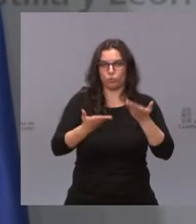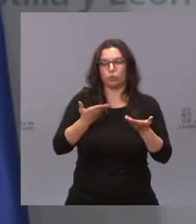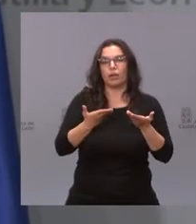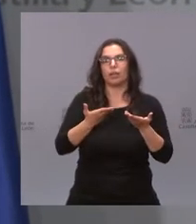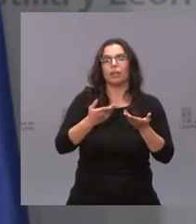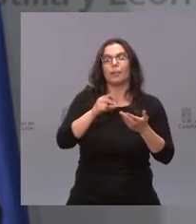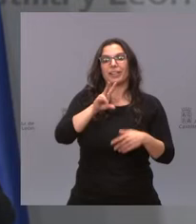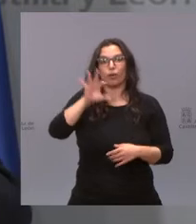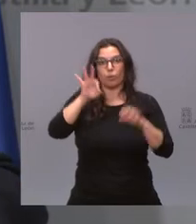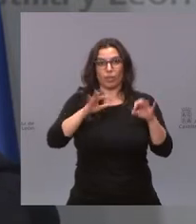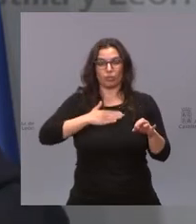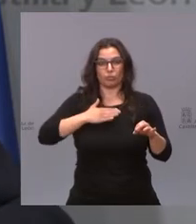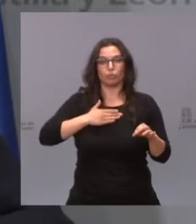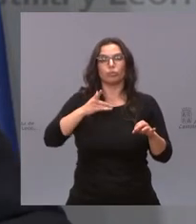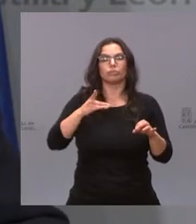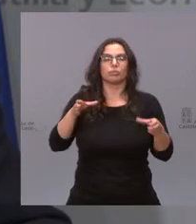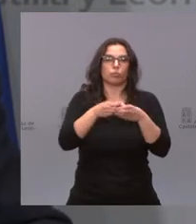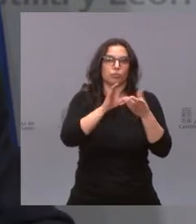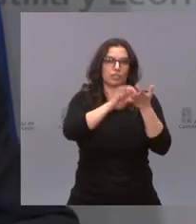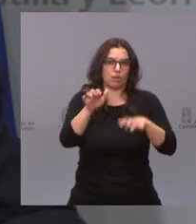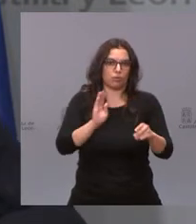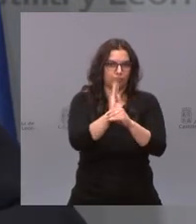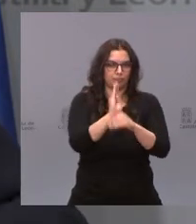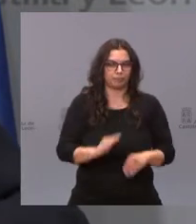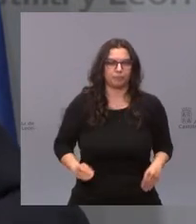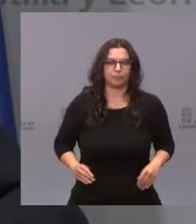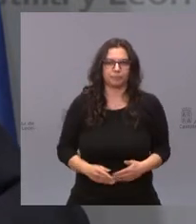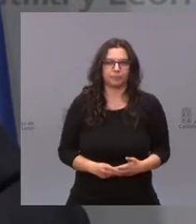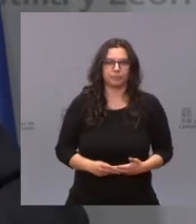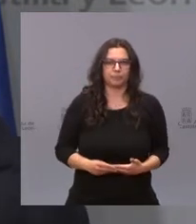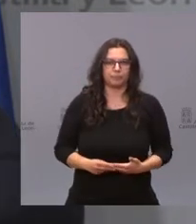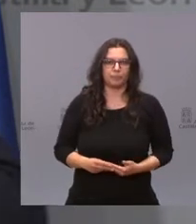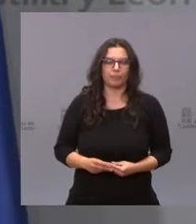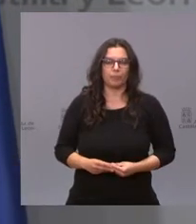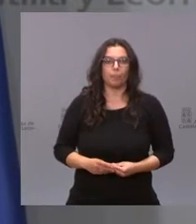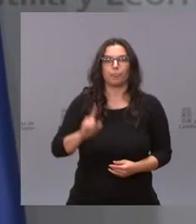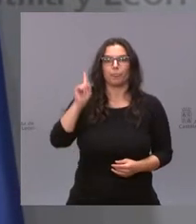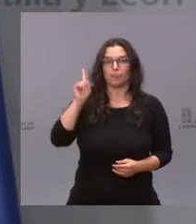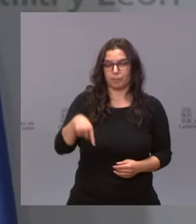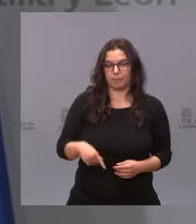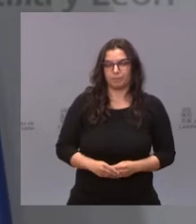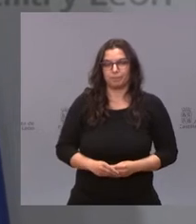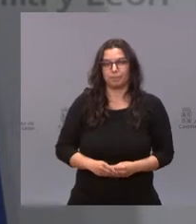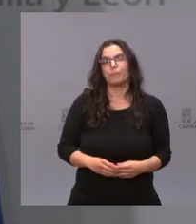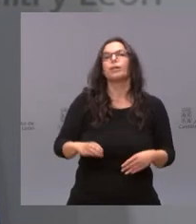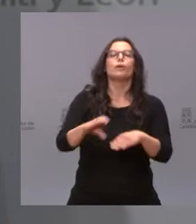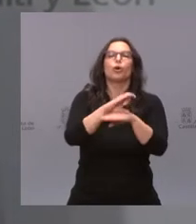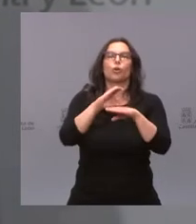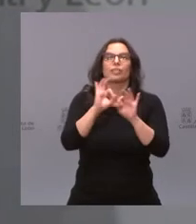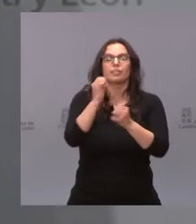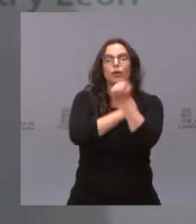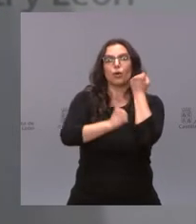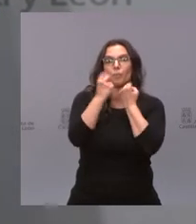un 25% por la Junta de Castilla y León. También la Consejería de